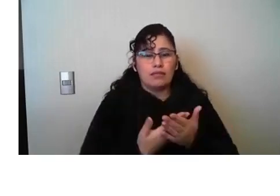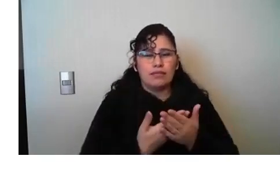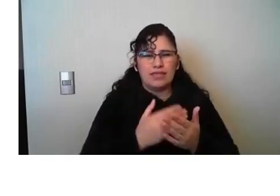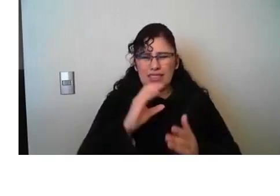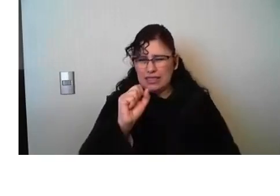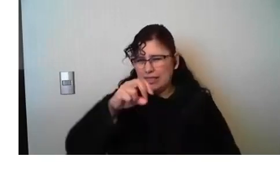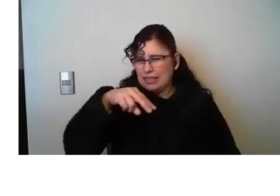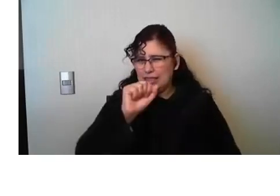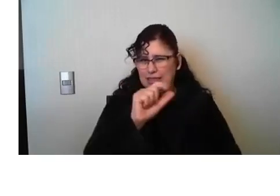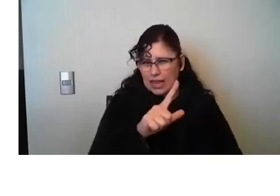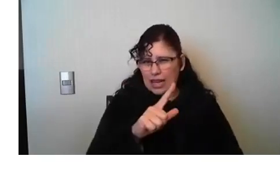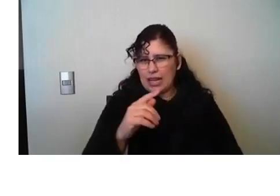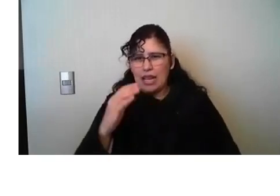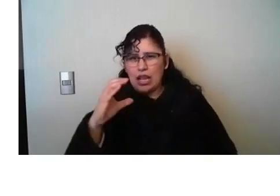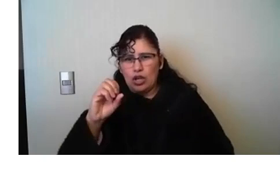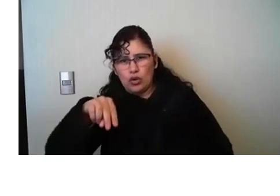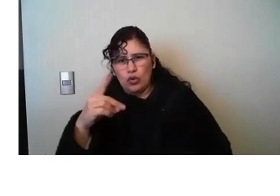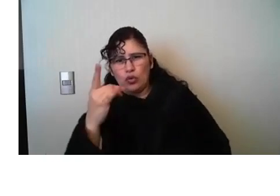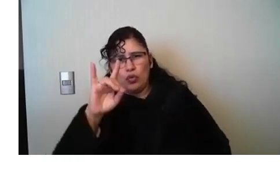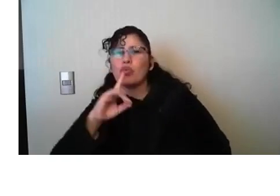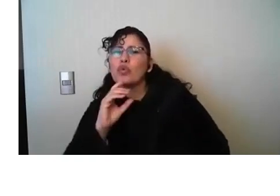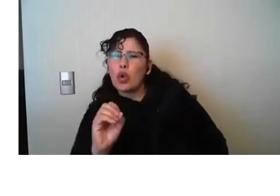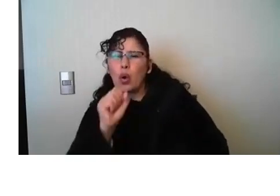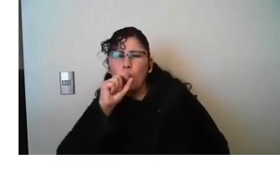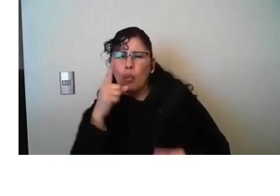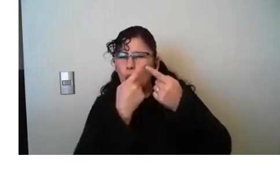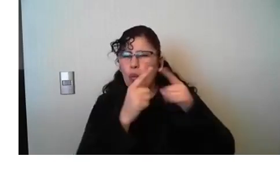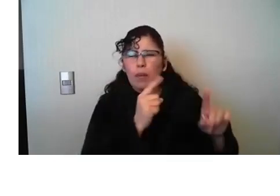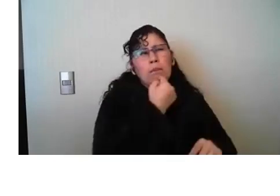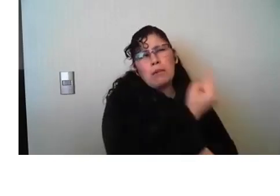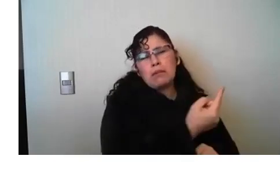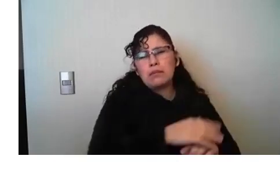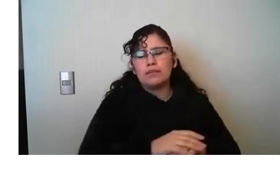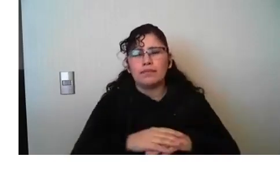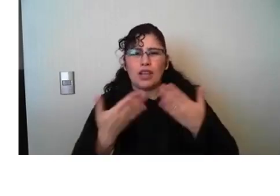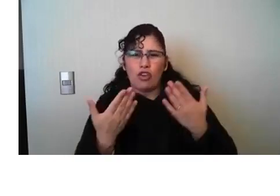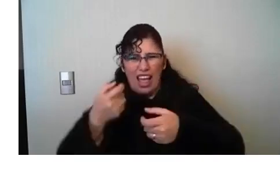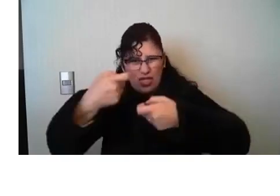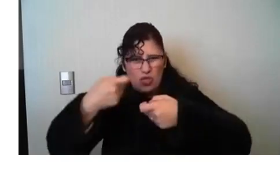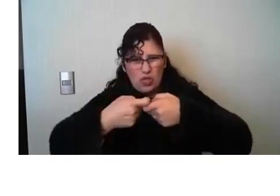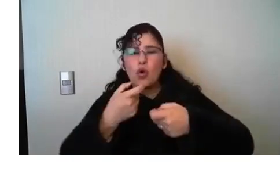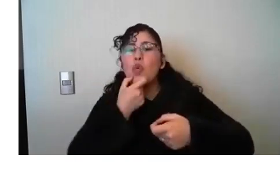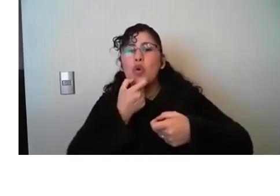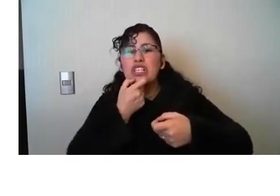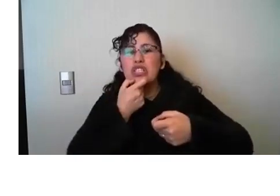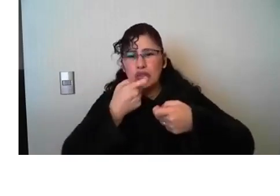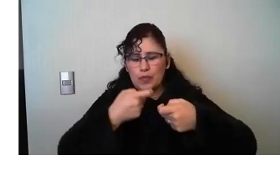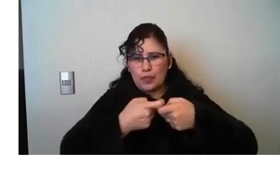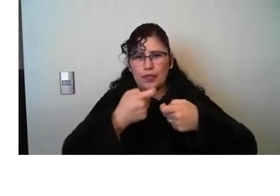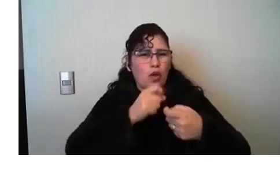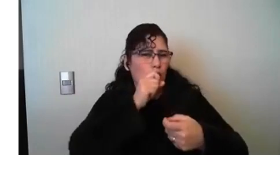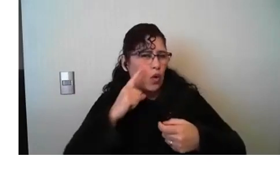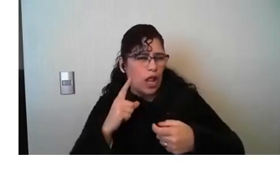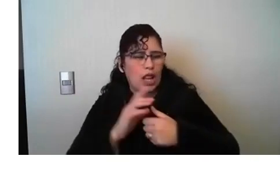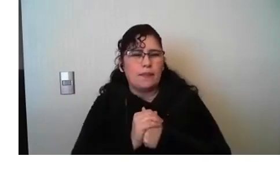¿cuál era? Que no me quedó un poquito claro eso. La parte ósea o dura del oído interno es